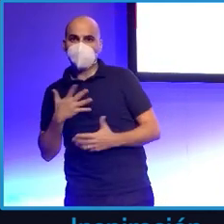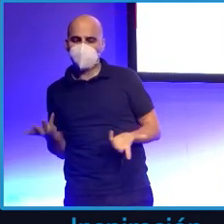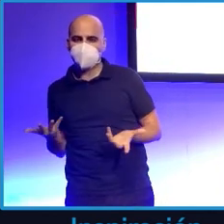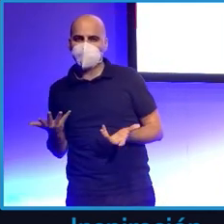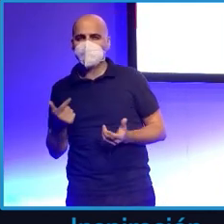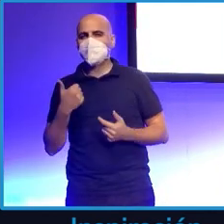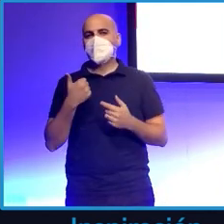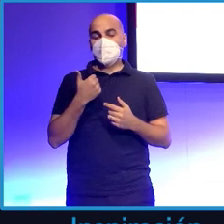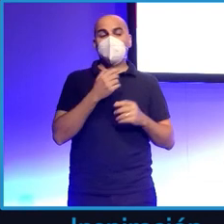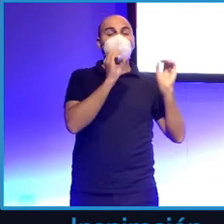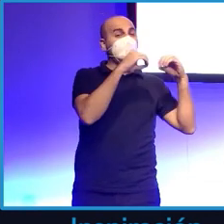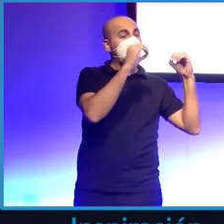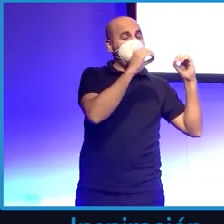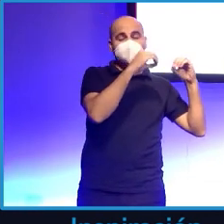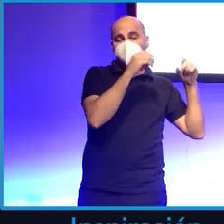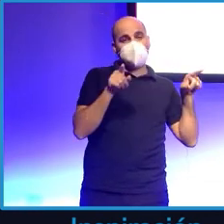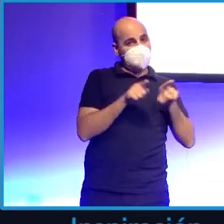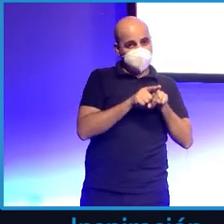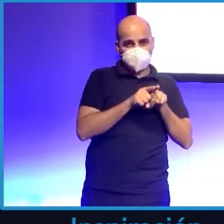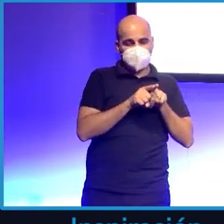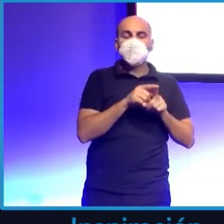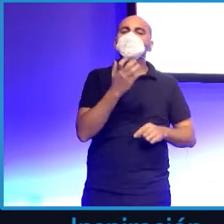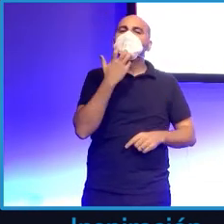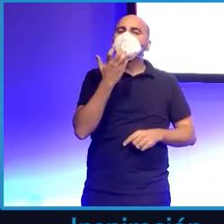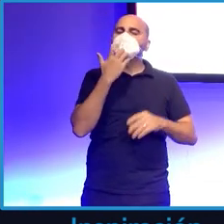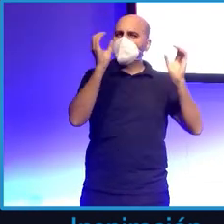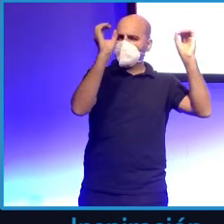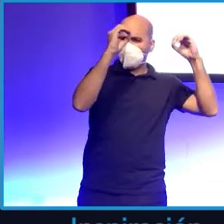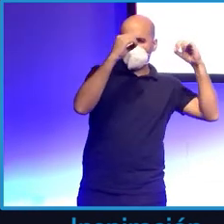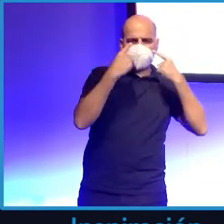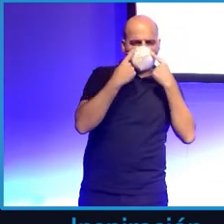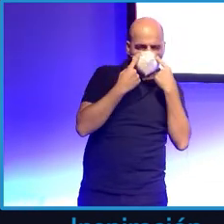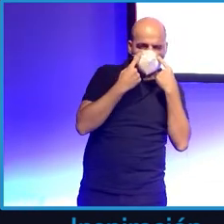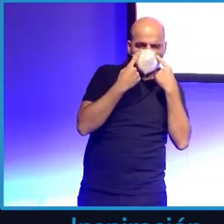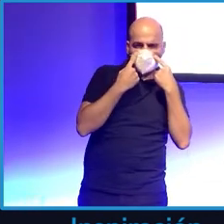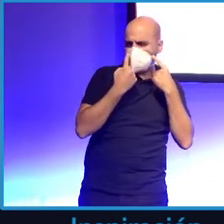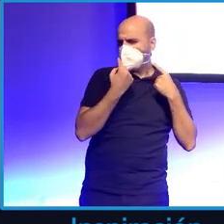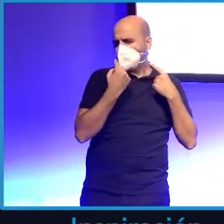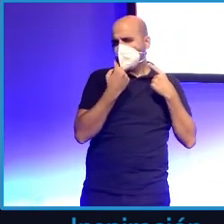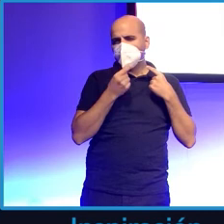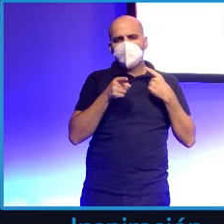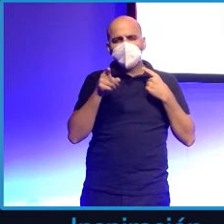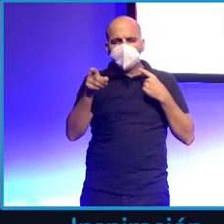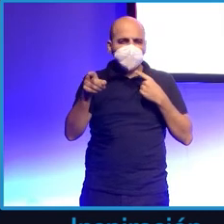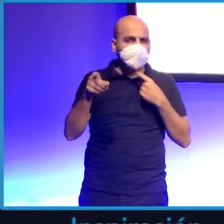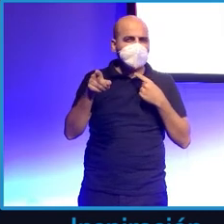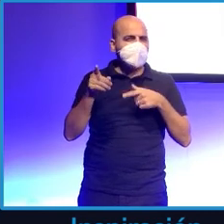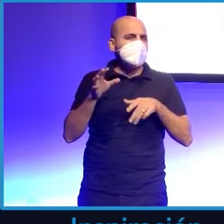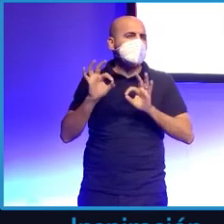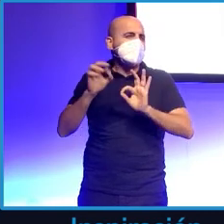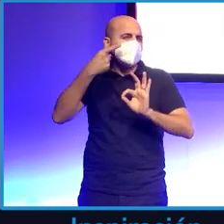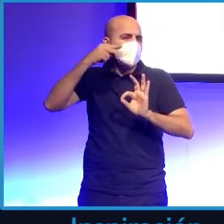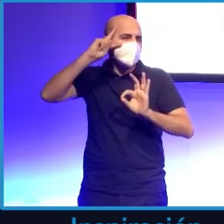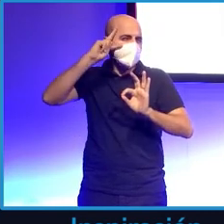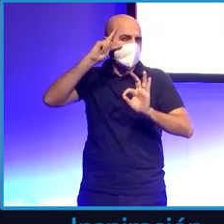en google pasa lo mismo si un medio es especialista un medio google le posiciona ya kate words relacionadas con tu